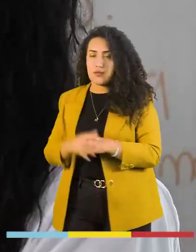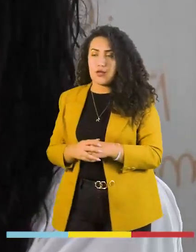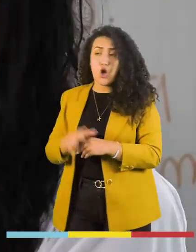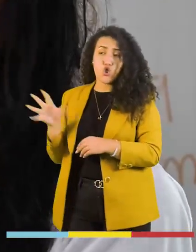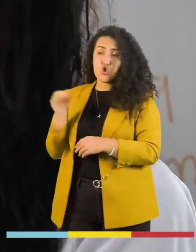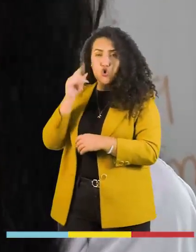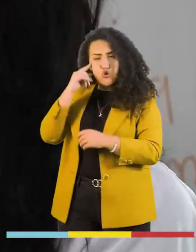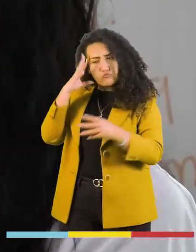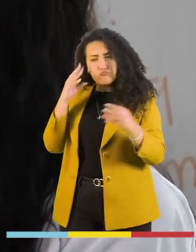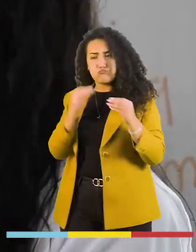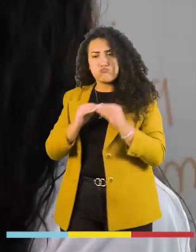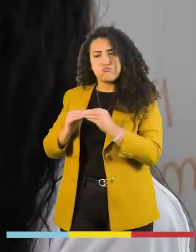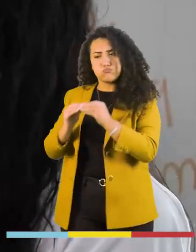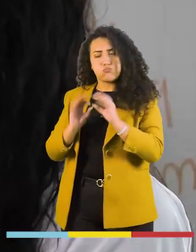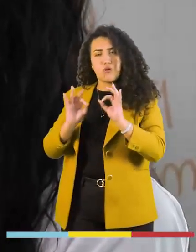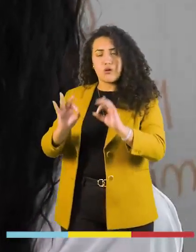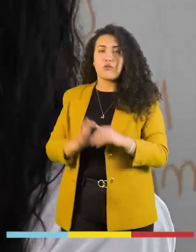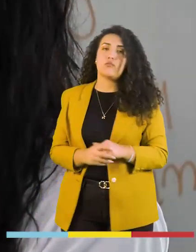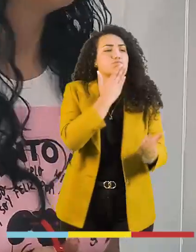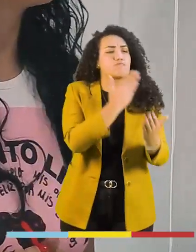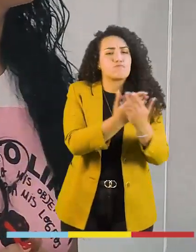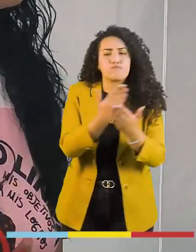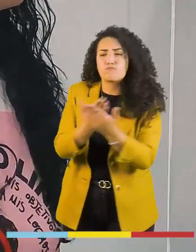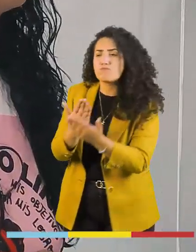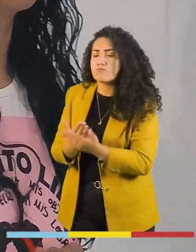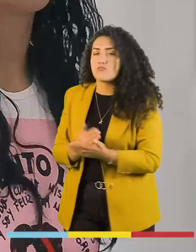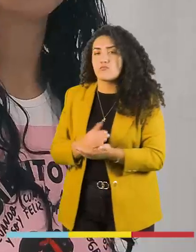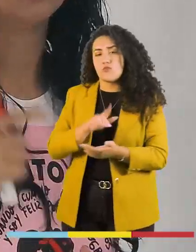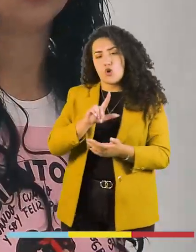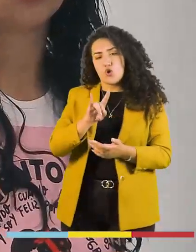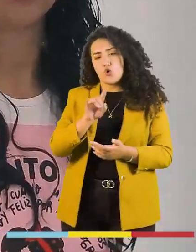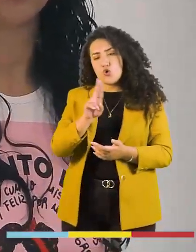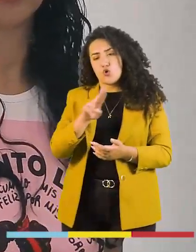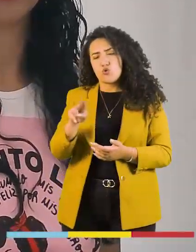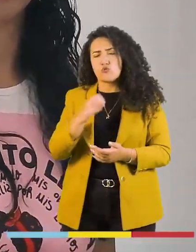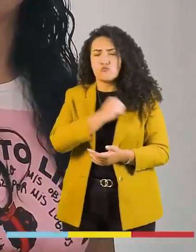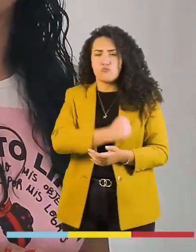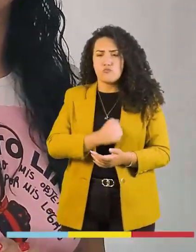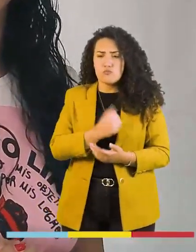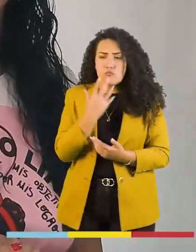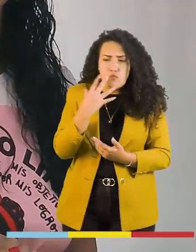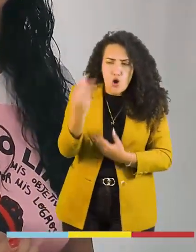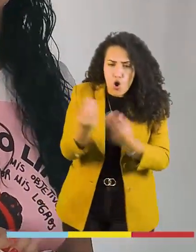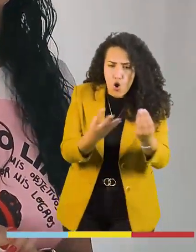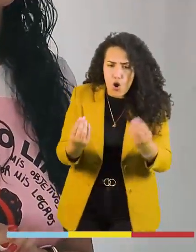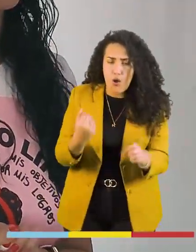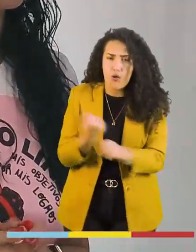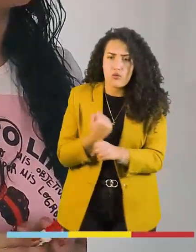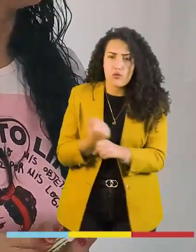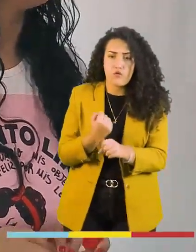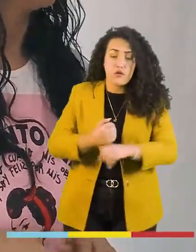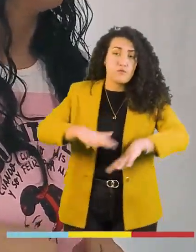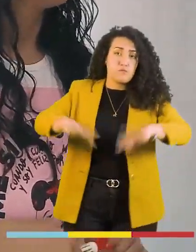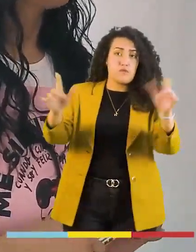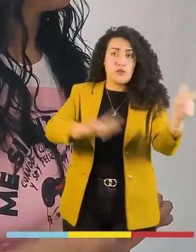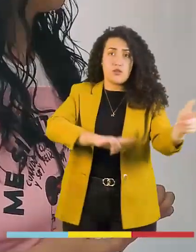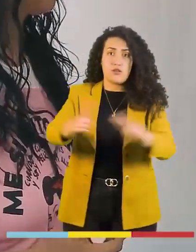gobernador para estar ahí todos totalmente coordinados. Muchas gracias entonces, Luz, cuadremos equipos de trabajo